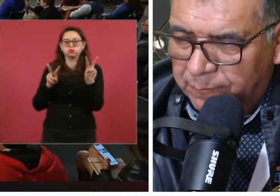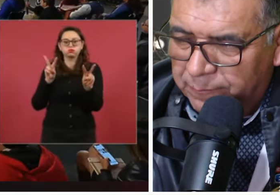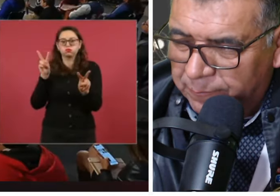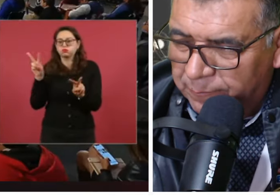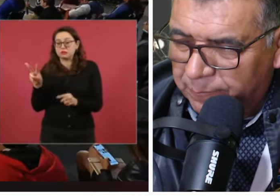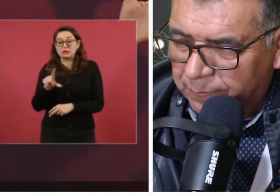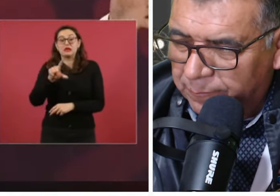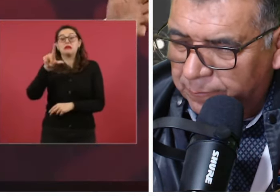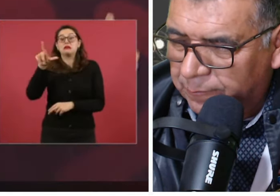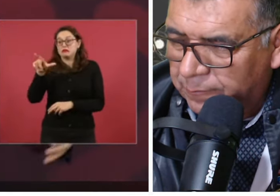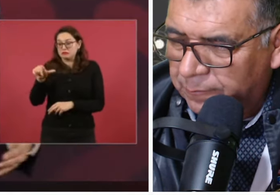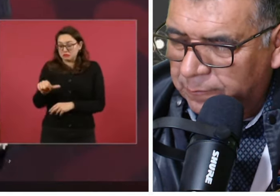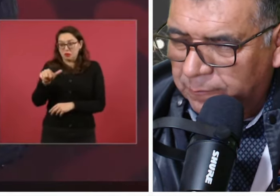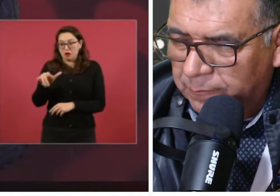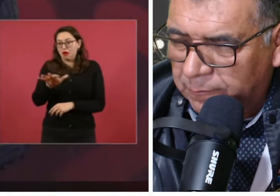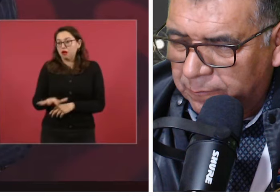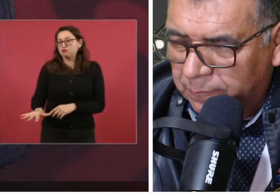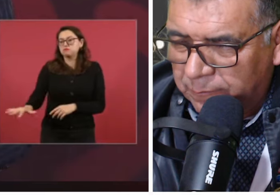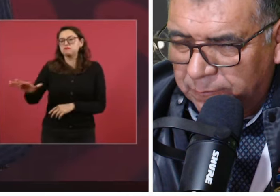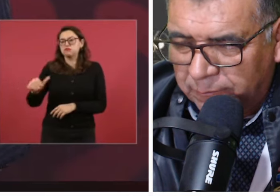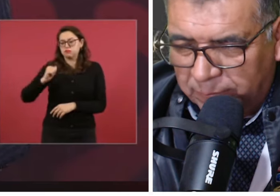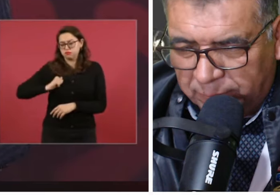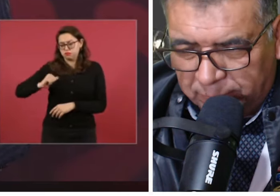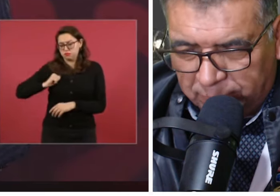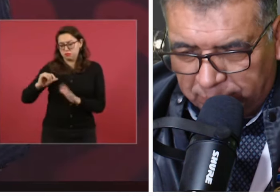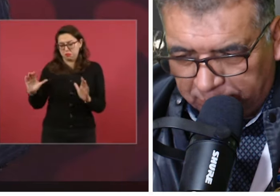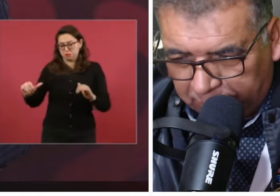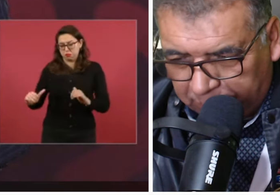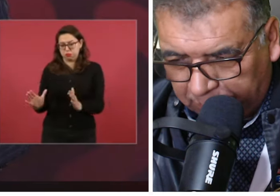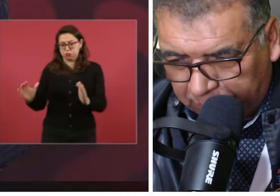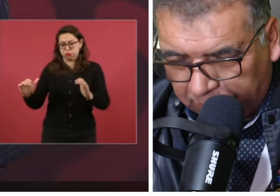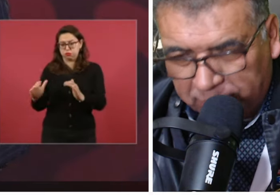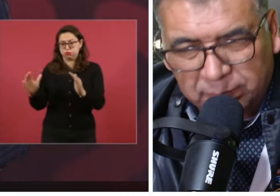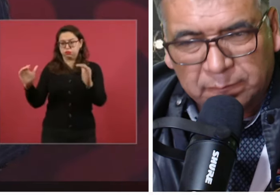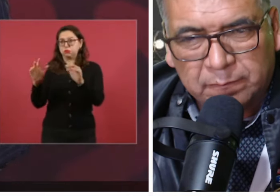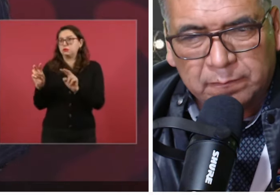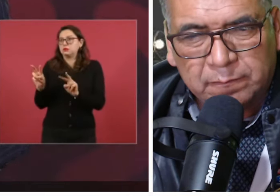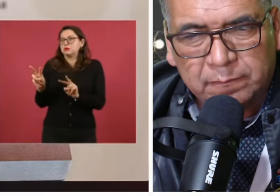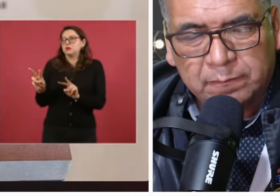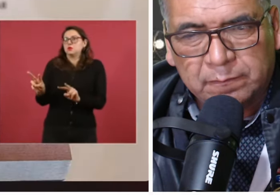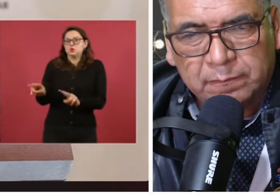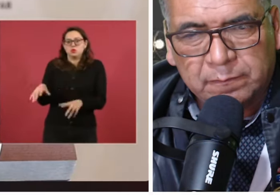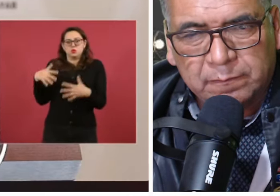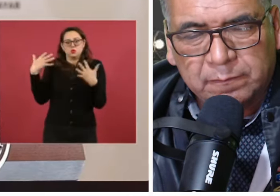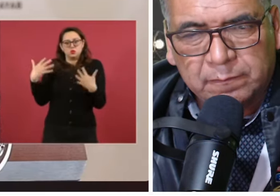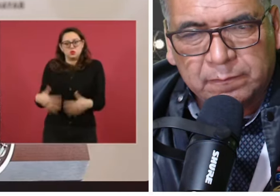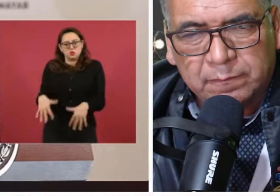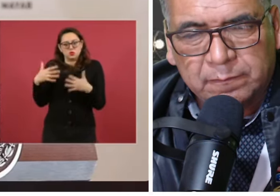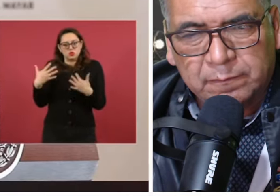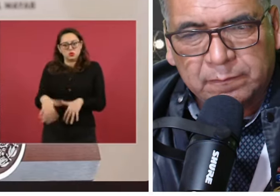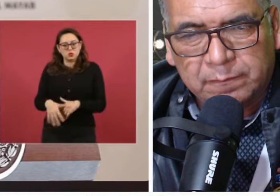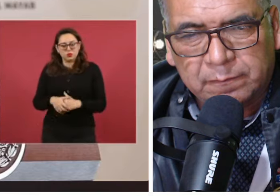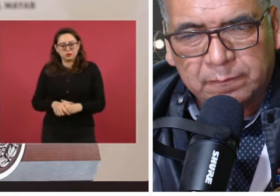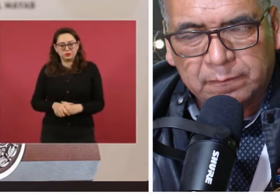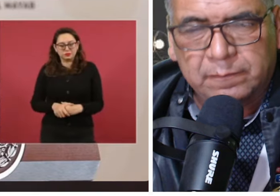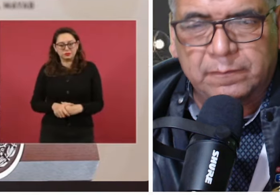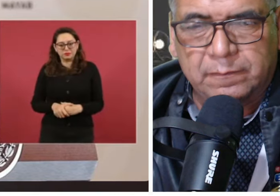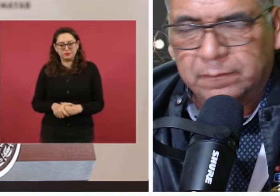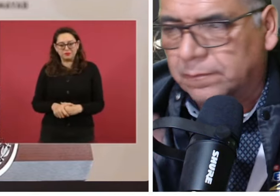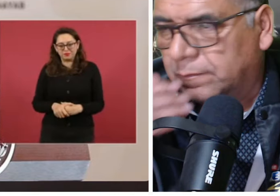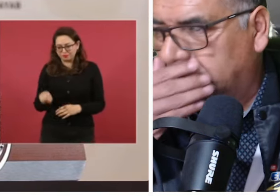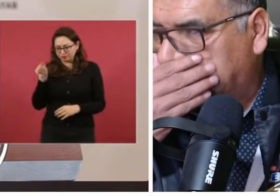la zona arqueológica, lo que tiene. Entonces llego y tiene